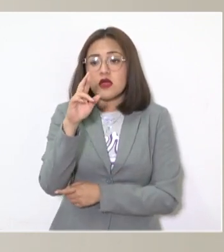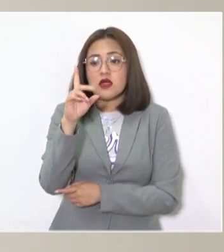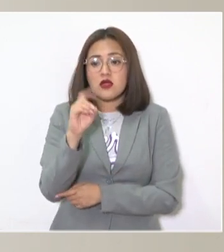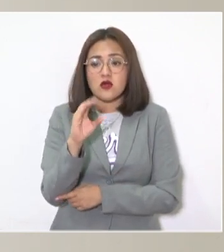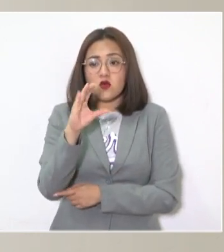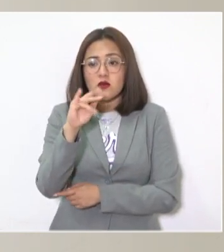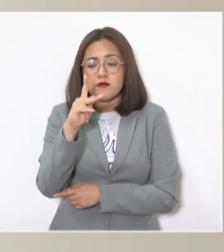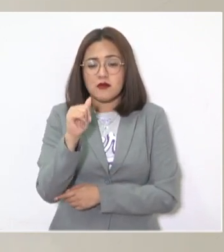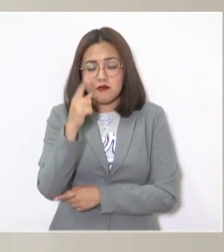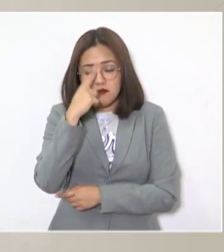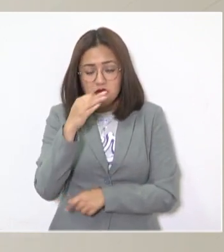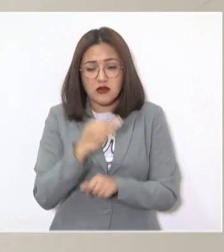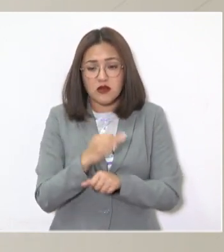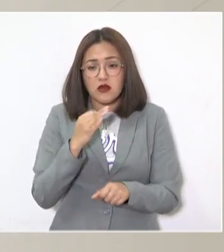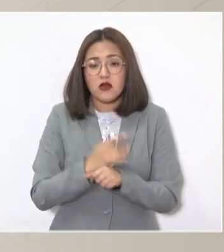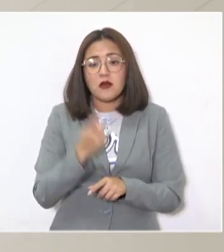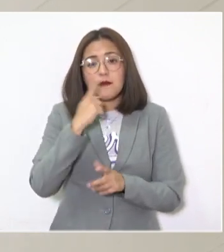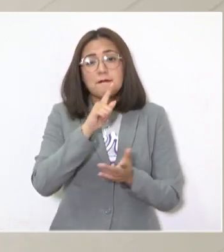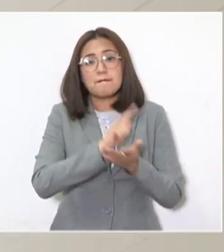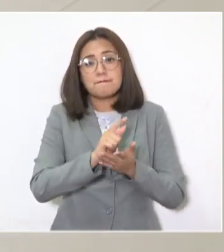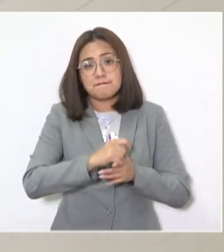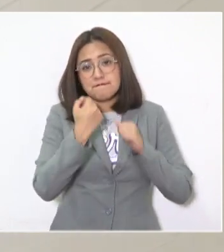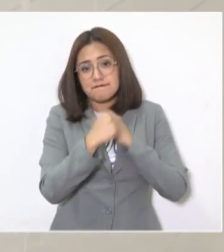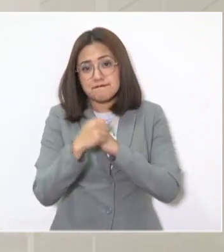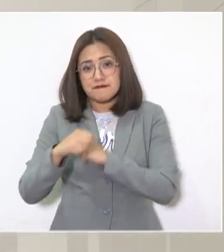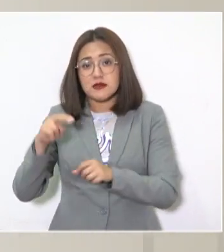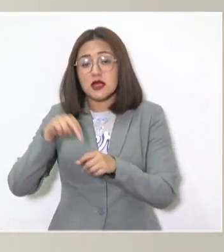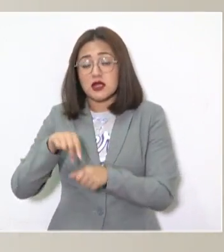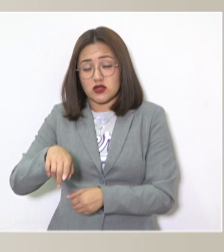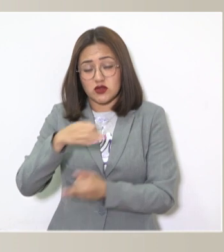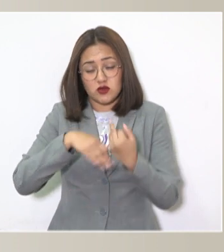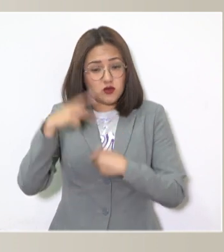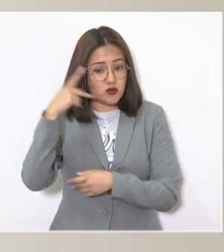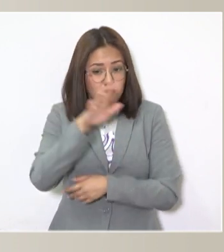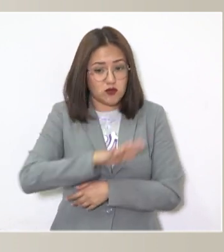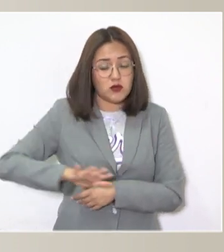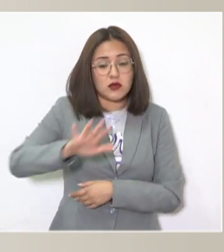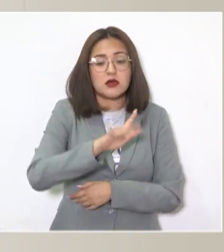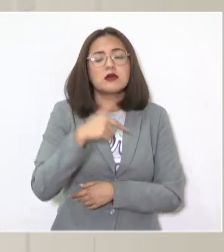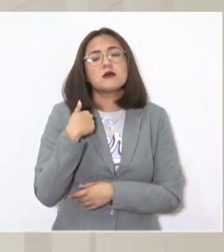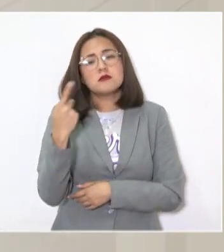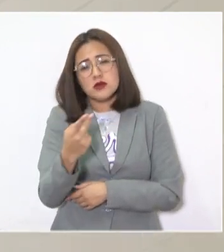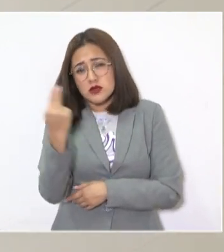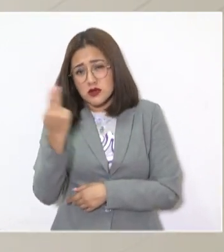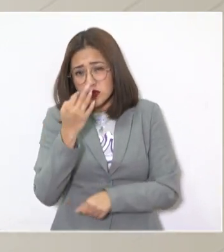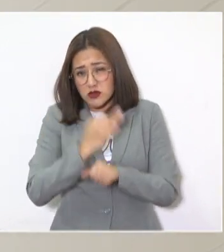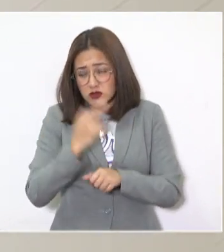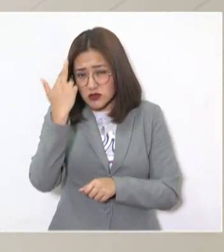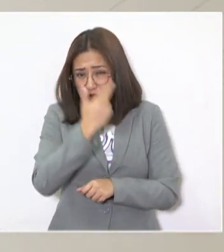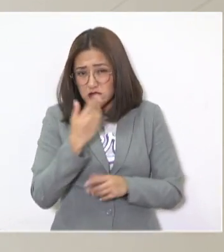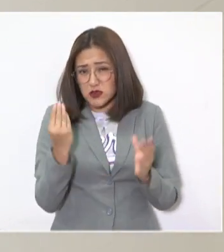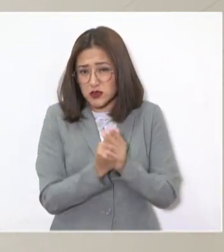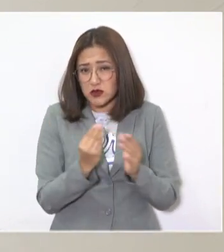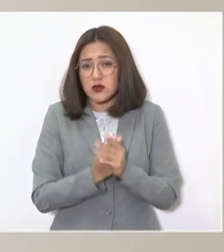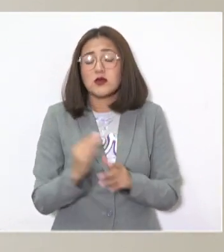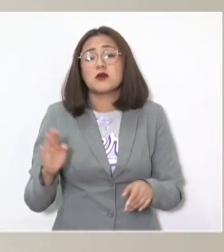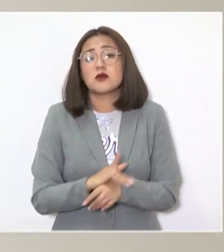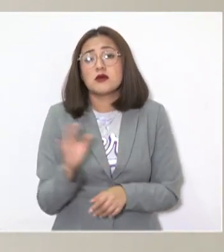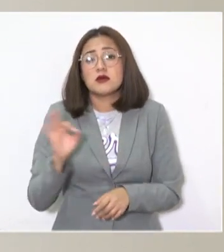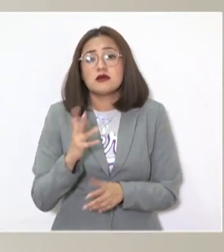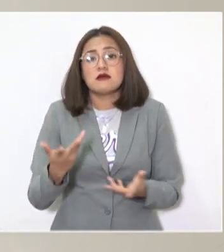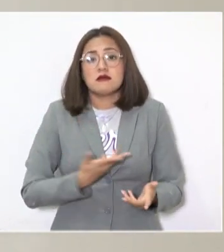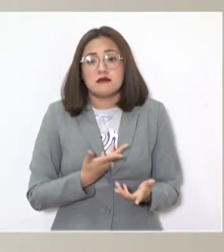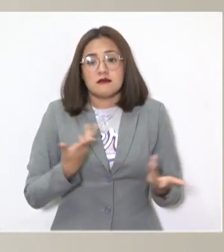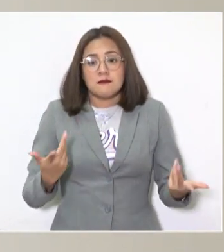Cuepandal para el servicio del barrido manual en las calles del municipio. Preguntarle si es necesario que se reviste este asunto, pues se pudiera